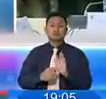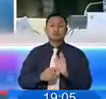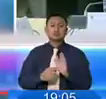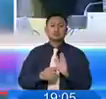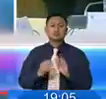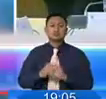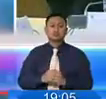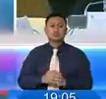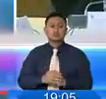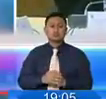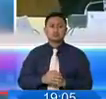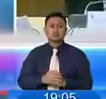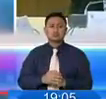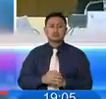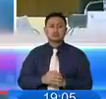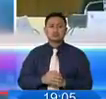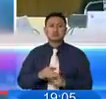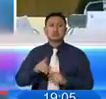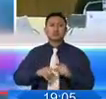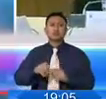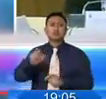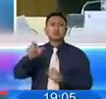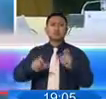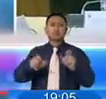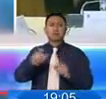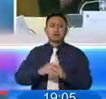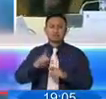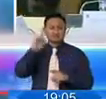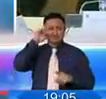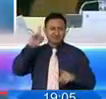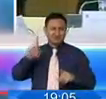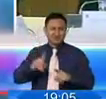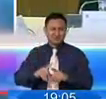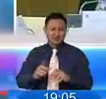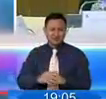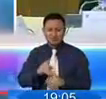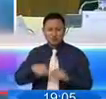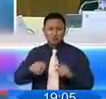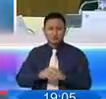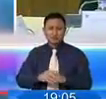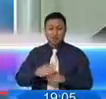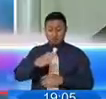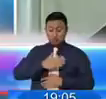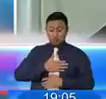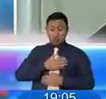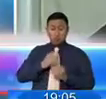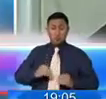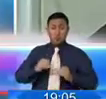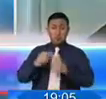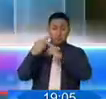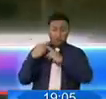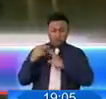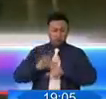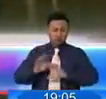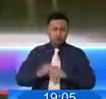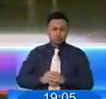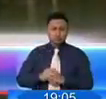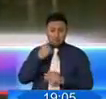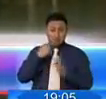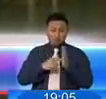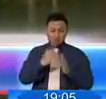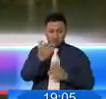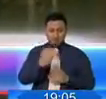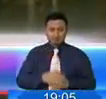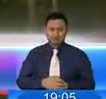voces discordantes aquellas que han dicho que se han extralimitado en sus funciones. Escuchemos parte de sus